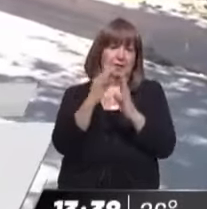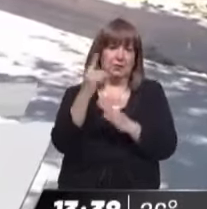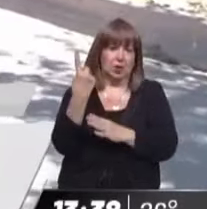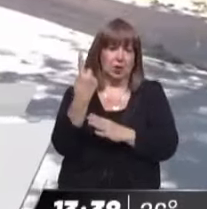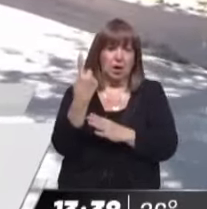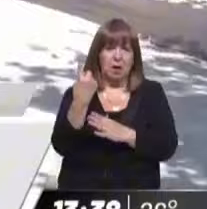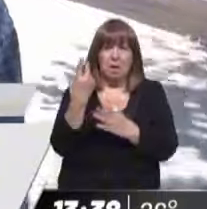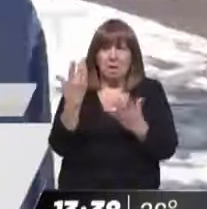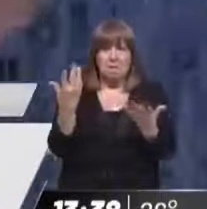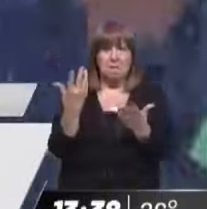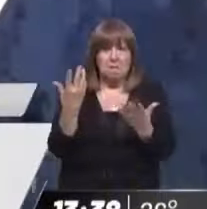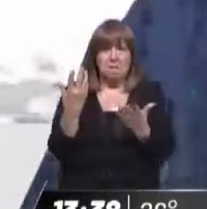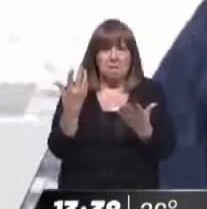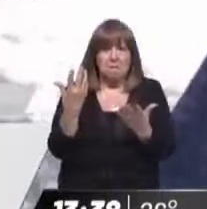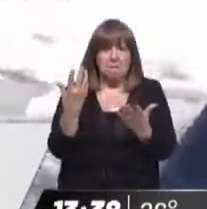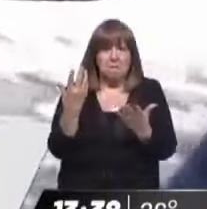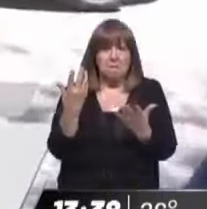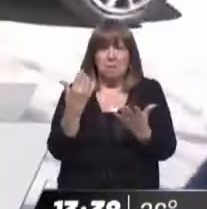violencia.